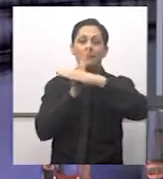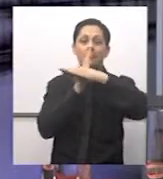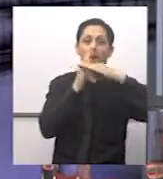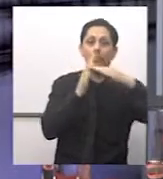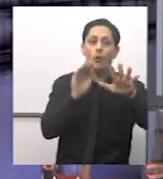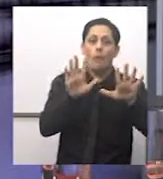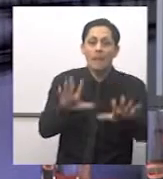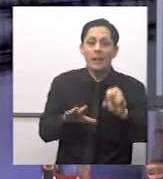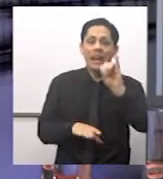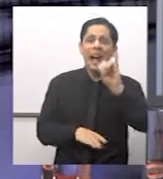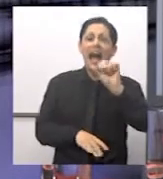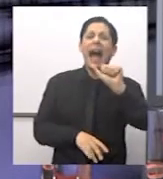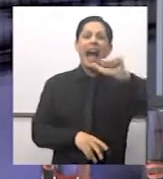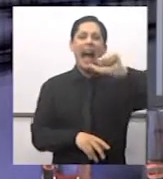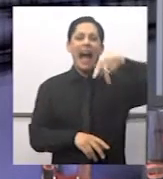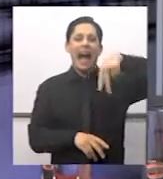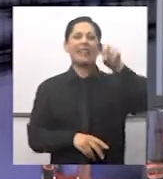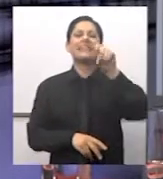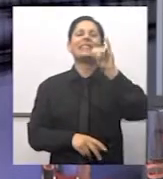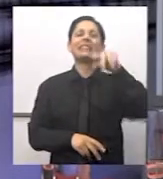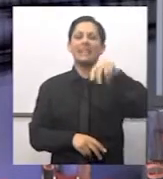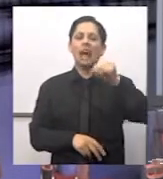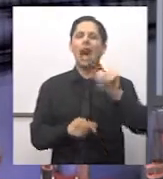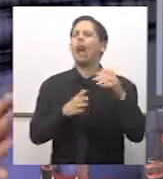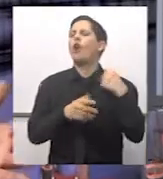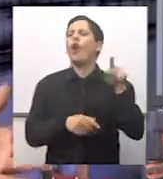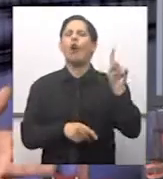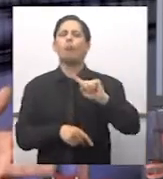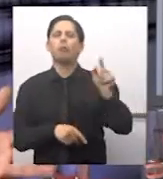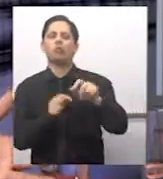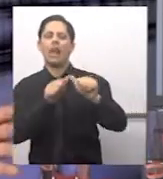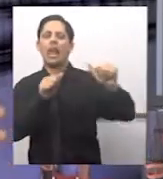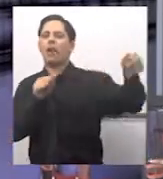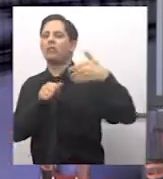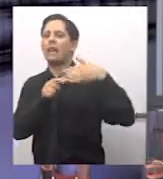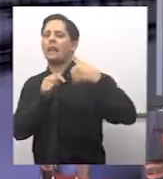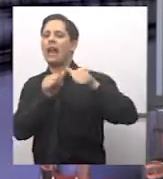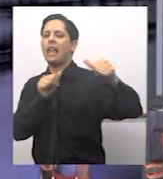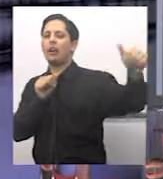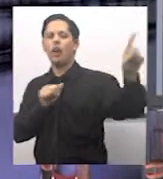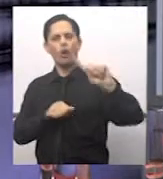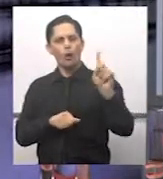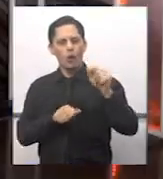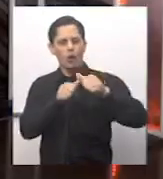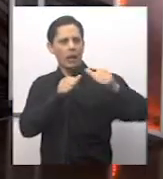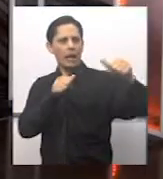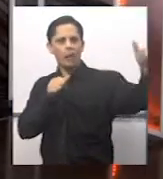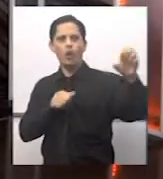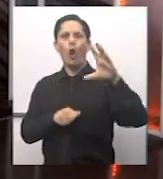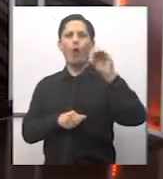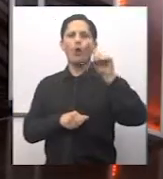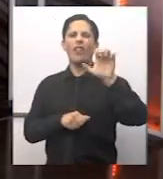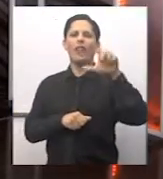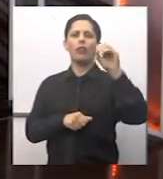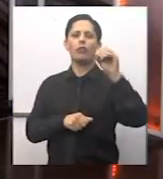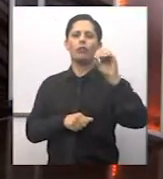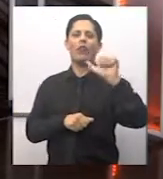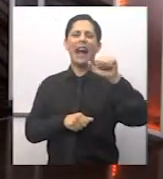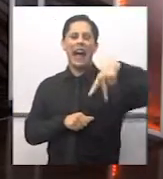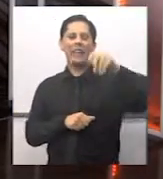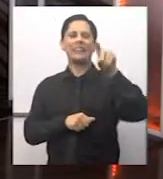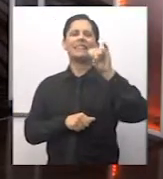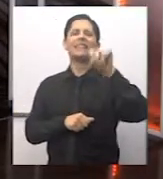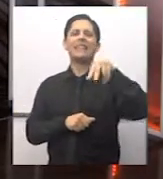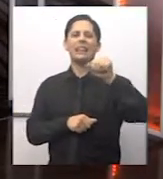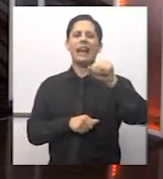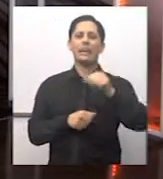de la gente dice, no, eso está un poquito lejos, pero Codelco Andina impacta en la economía regional muchísimo, en nuestra principal